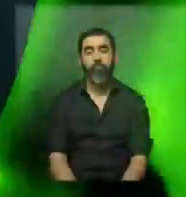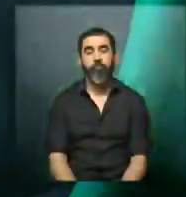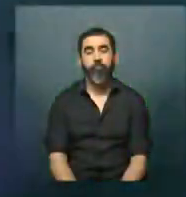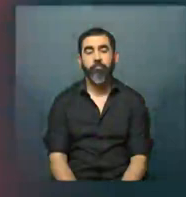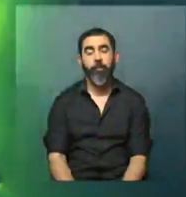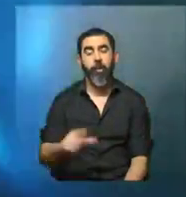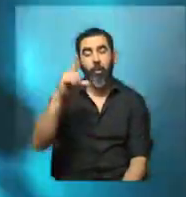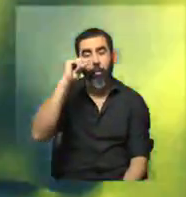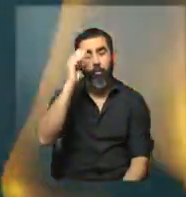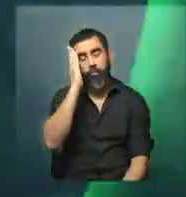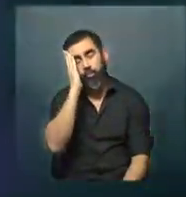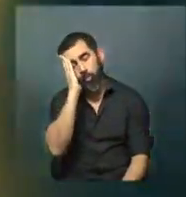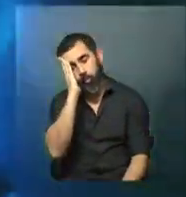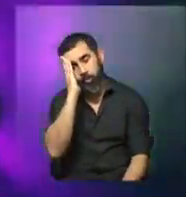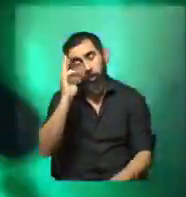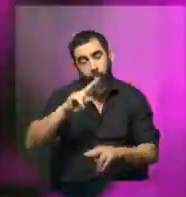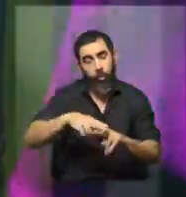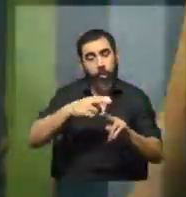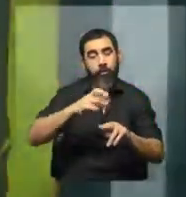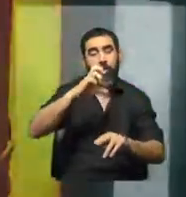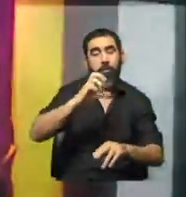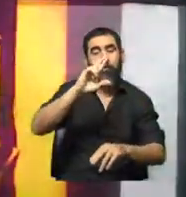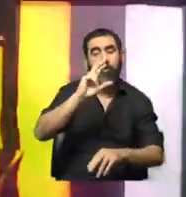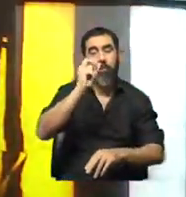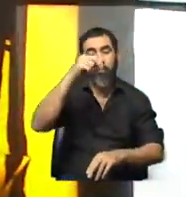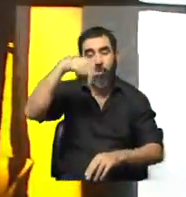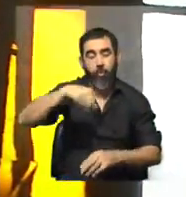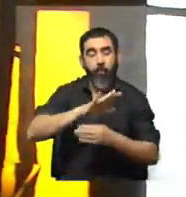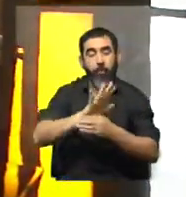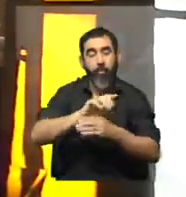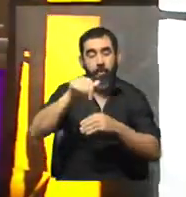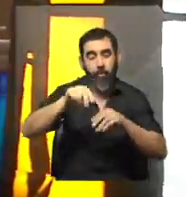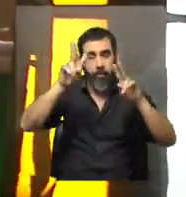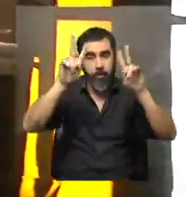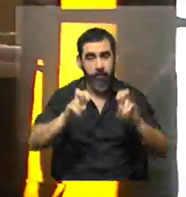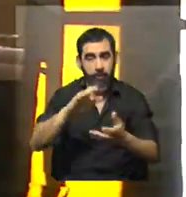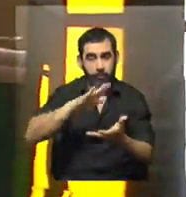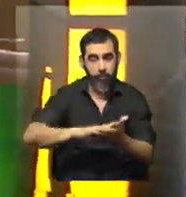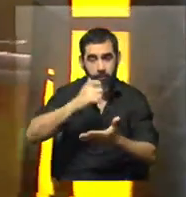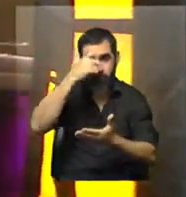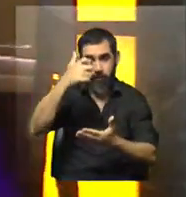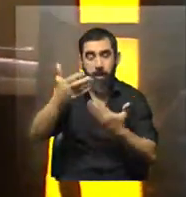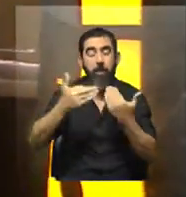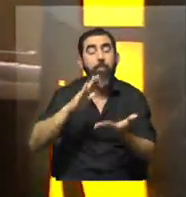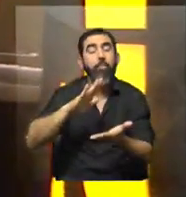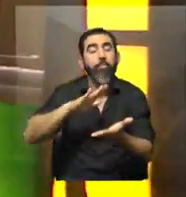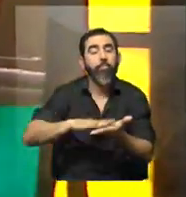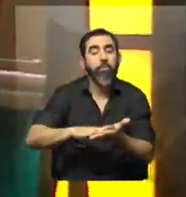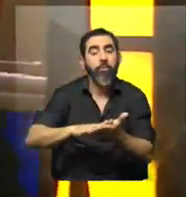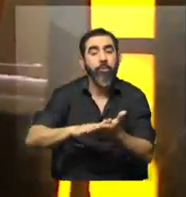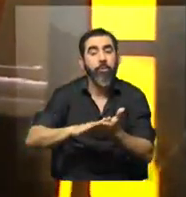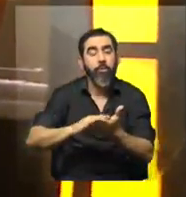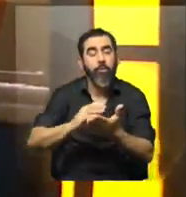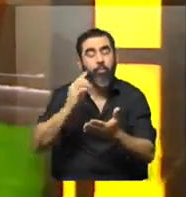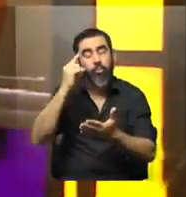nuestro sueño. Nuevamente la cronobiología será tema en Sobre Ciencia. Conversaremos sobre los hábitos de